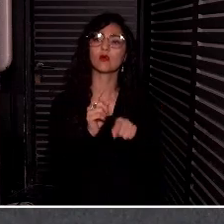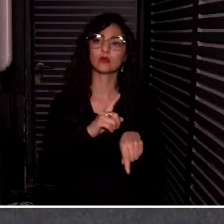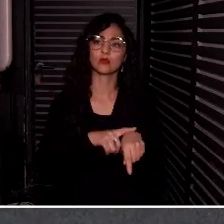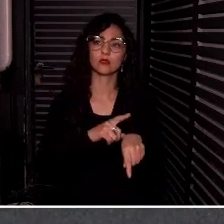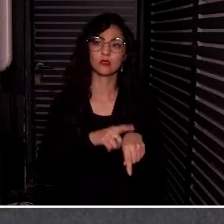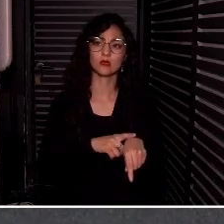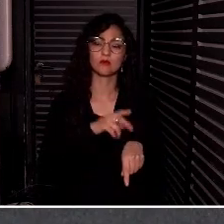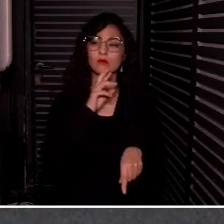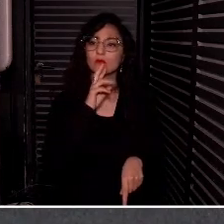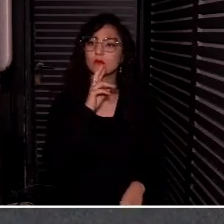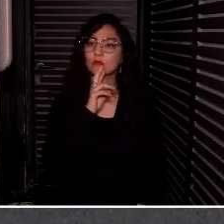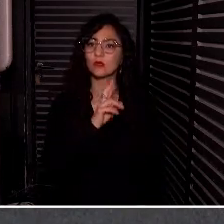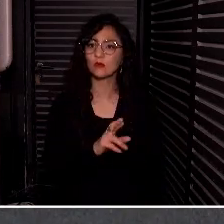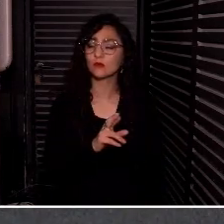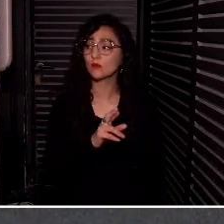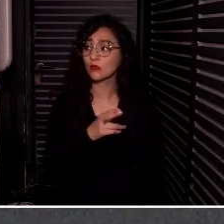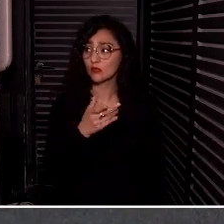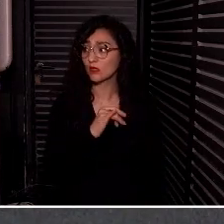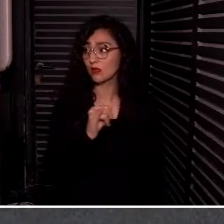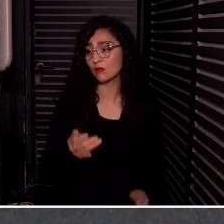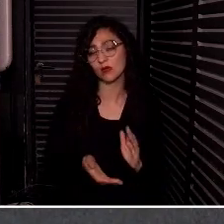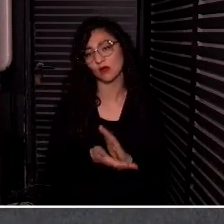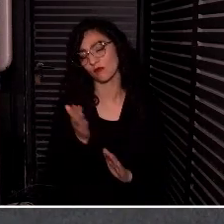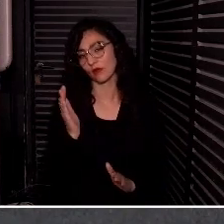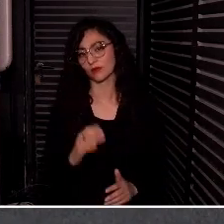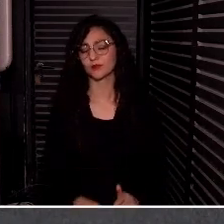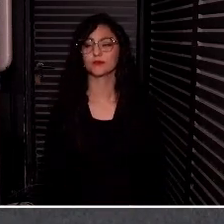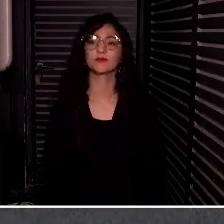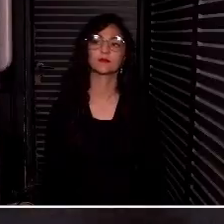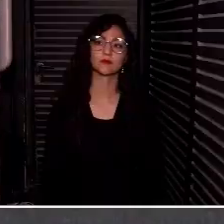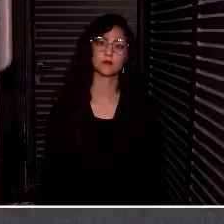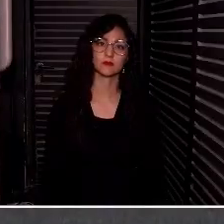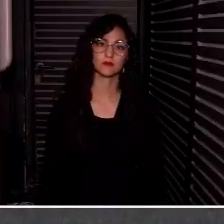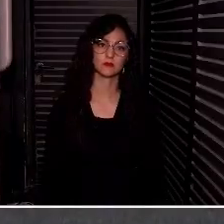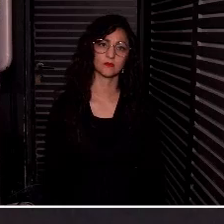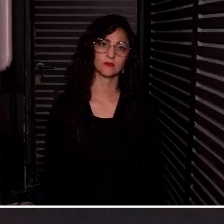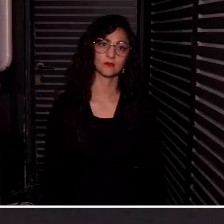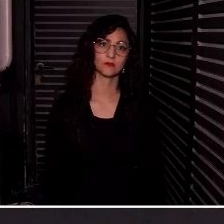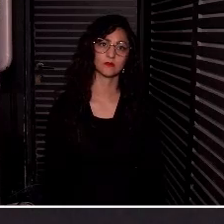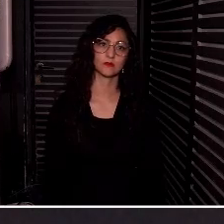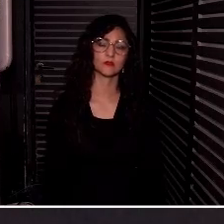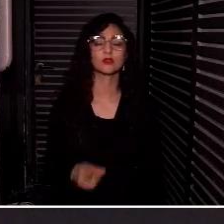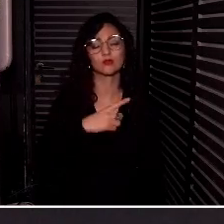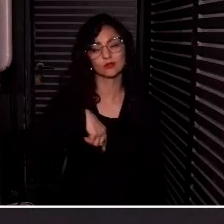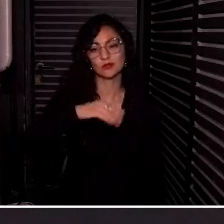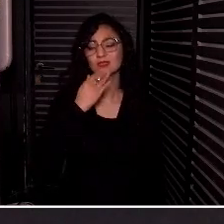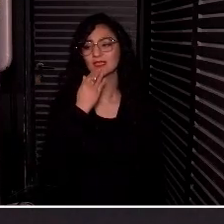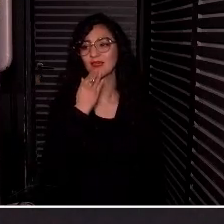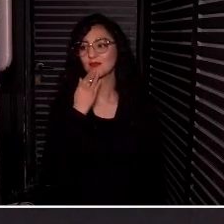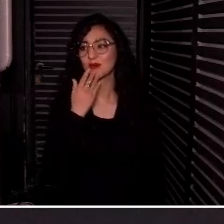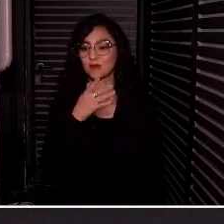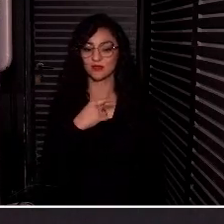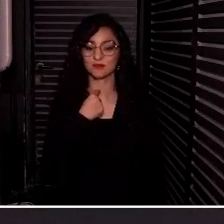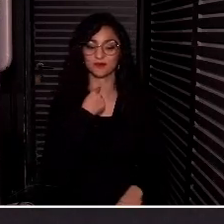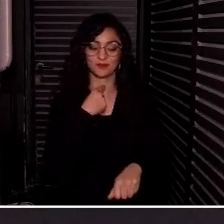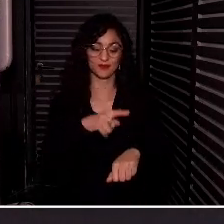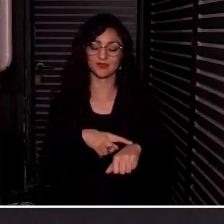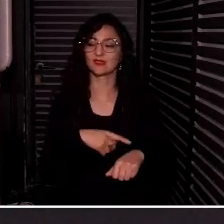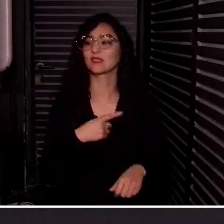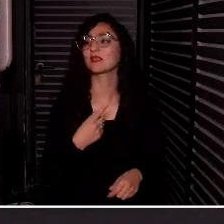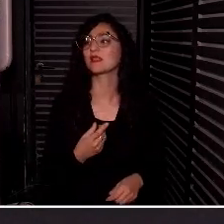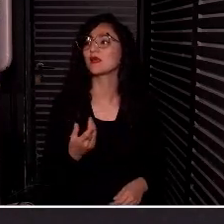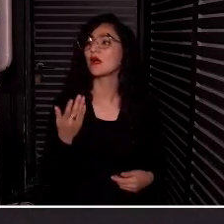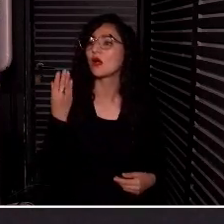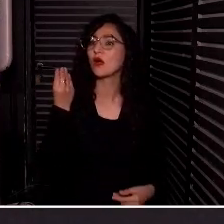responden y nos vamos y Ustedes se quedan Y nosotros también si nos quedamos pero desde el otro lado